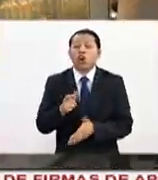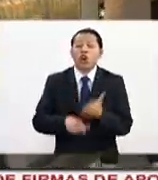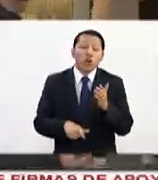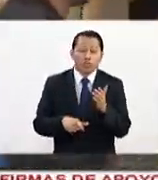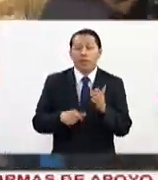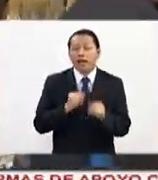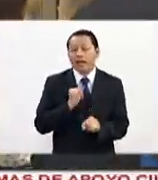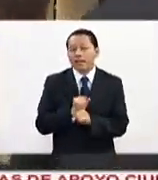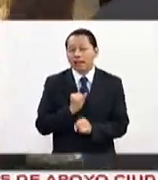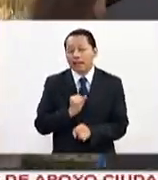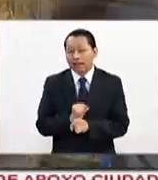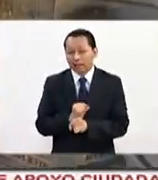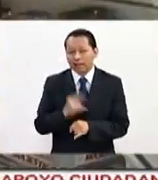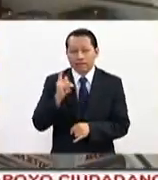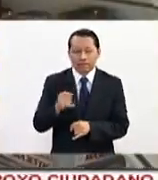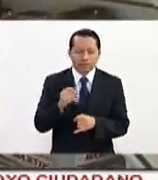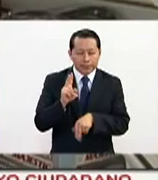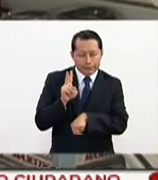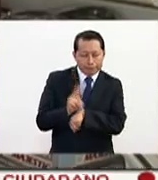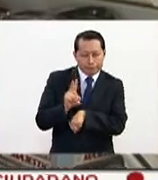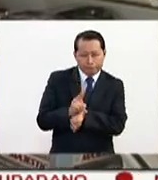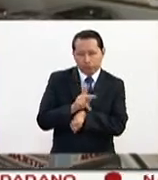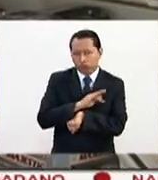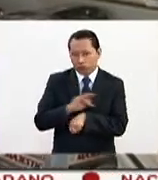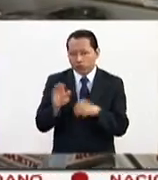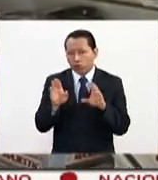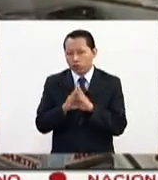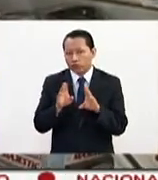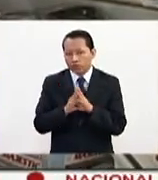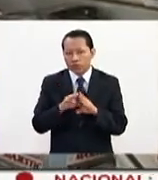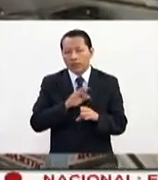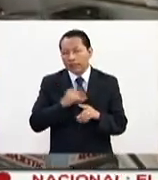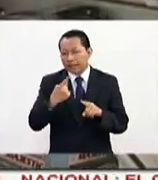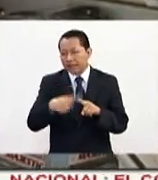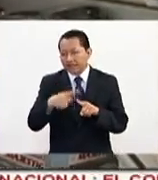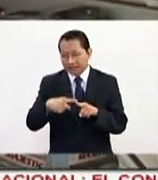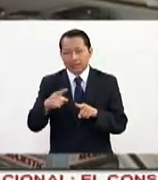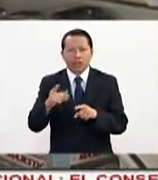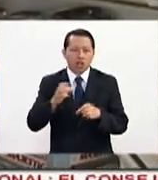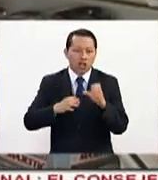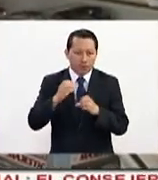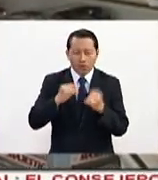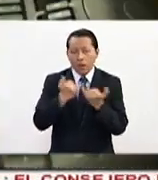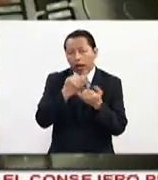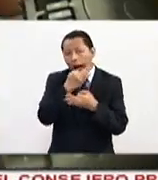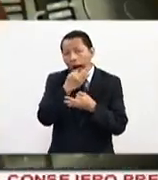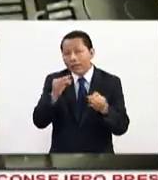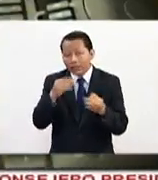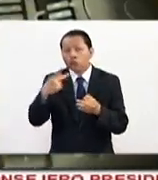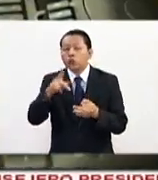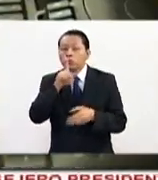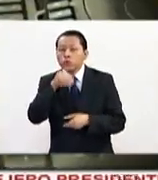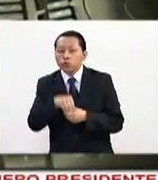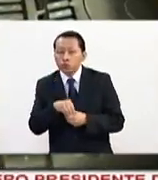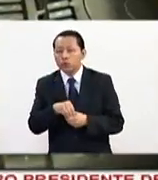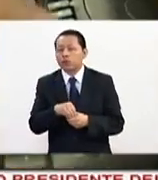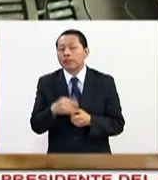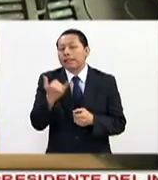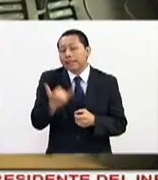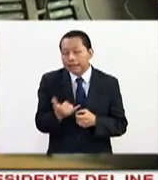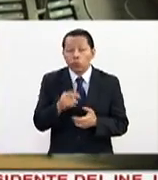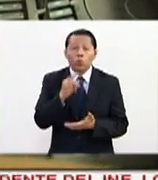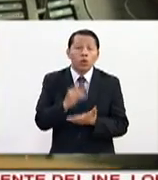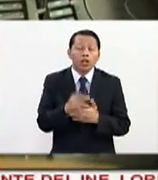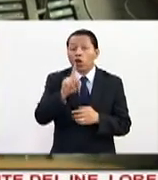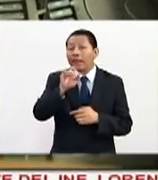en línea. Destacan verificar la dirección electrónica del comercio, revisar el aviso de privacidad y solo brindar los